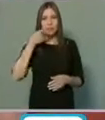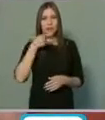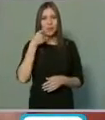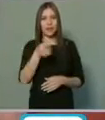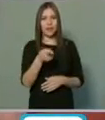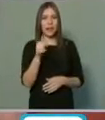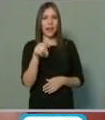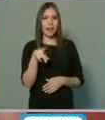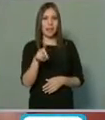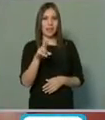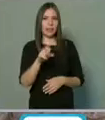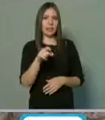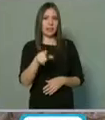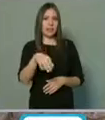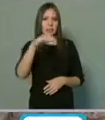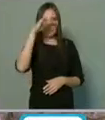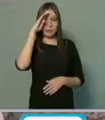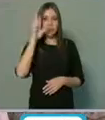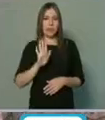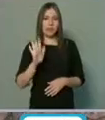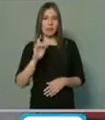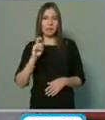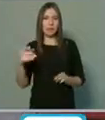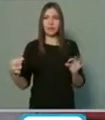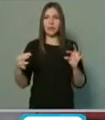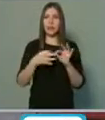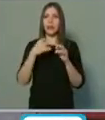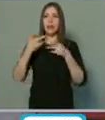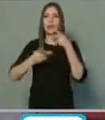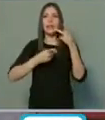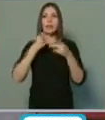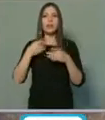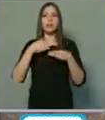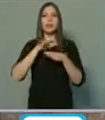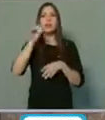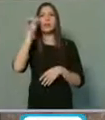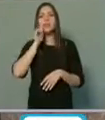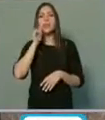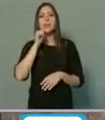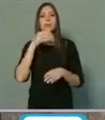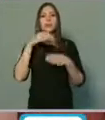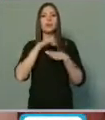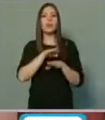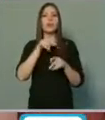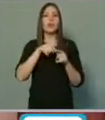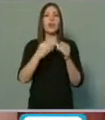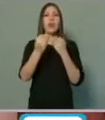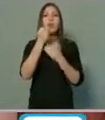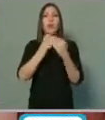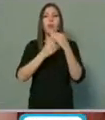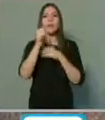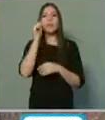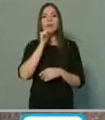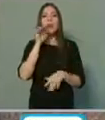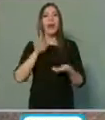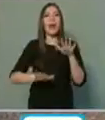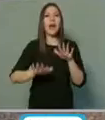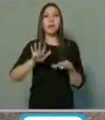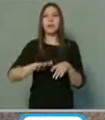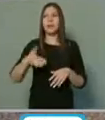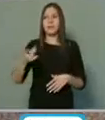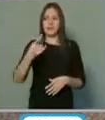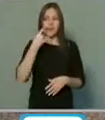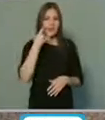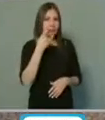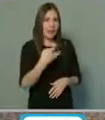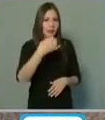Andrés, yo supongo que viene muy ligada a todos estos mitos que existen siempre con respecto a este tipo de alimentos que pues son a veces muy extraños